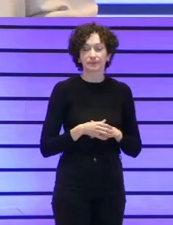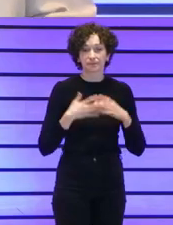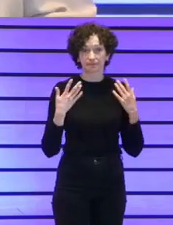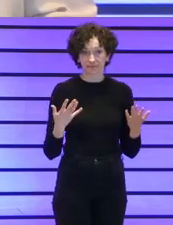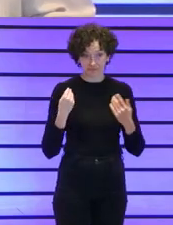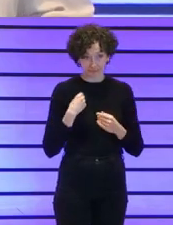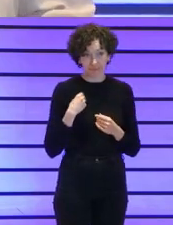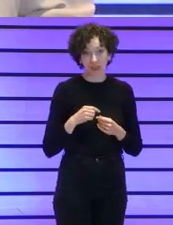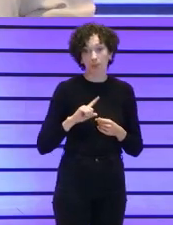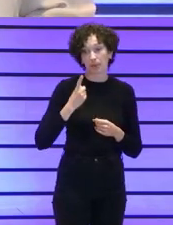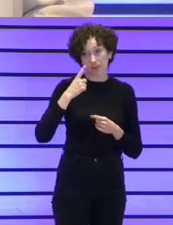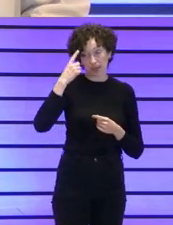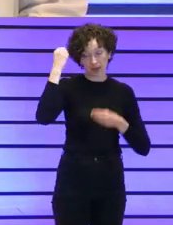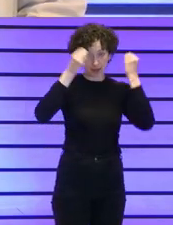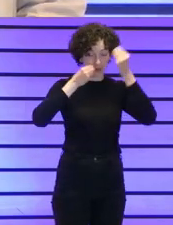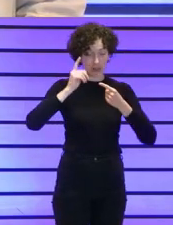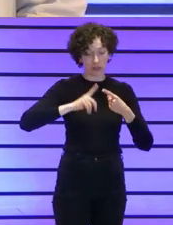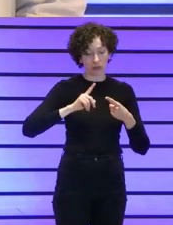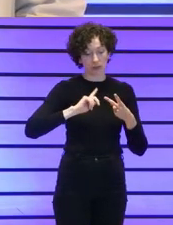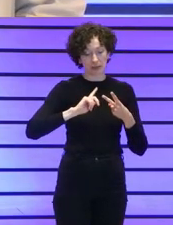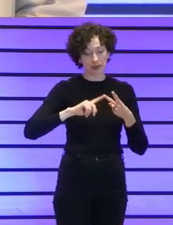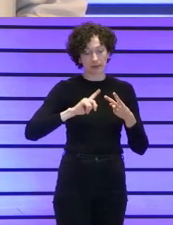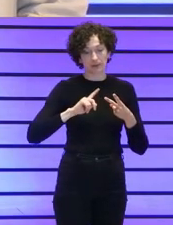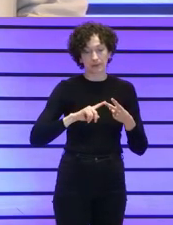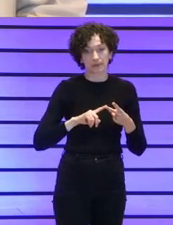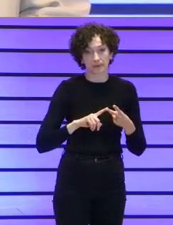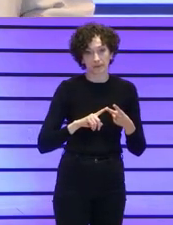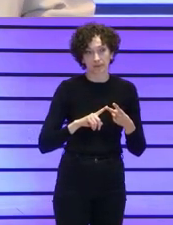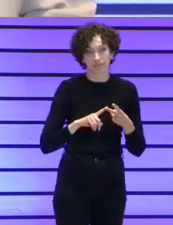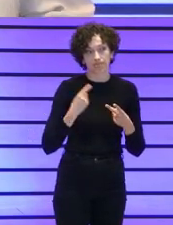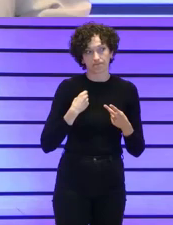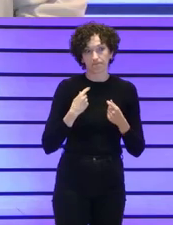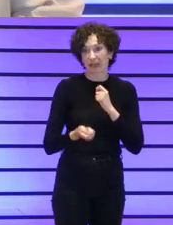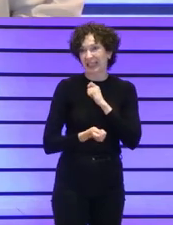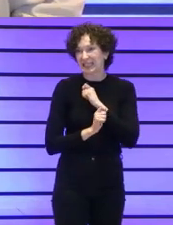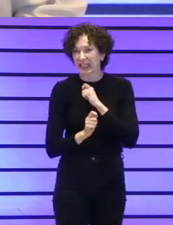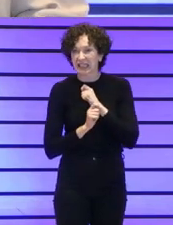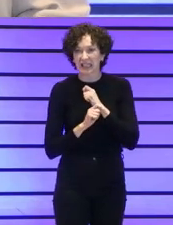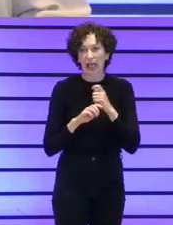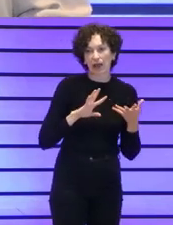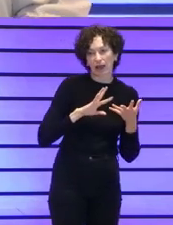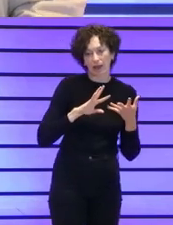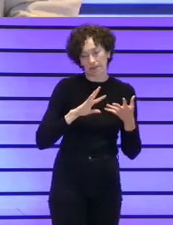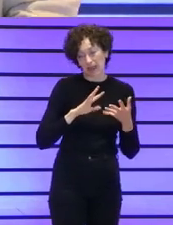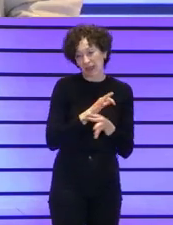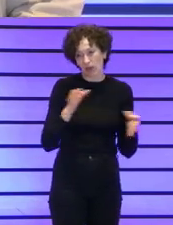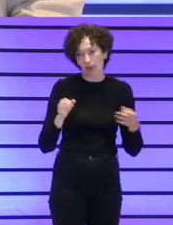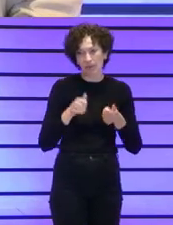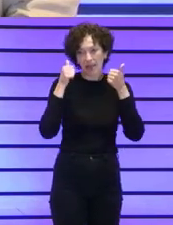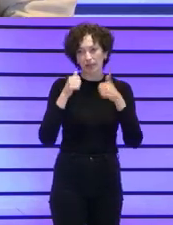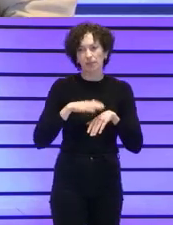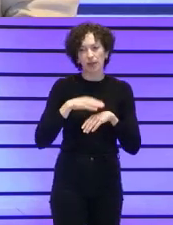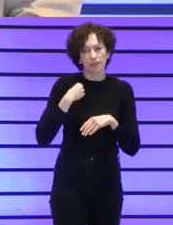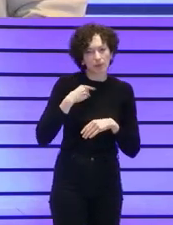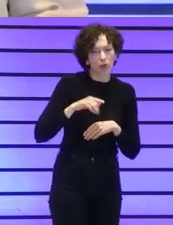Entonces, esa es la primera reflexión. La segunda reflexión es un poquito esa estrategia más adecuada para llegar a donde